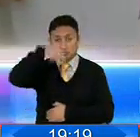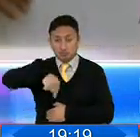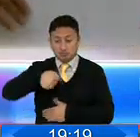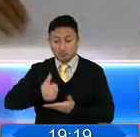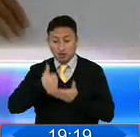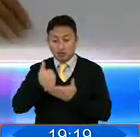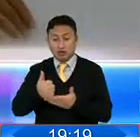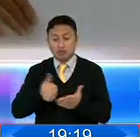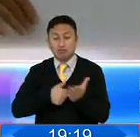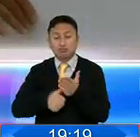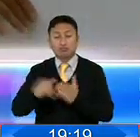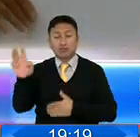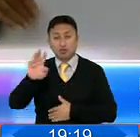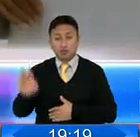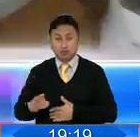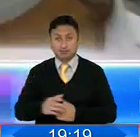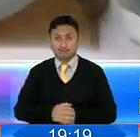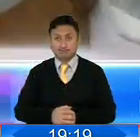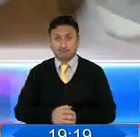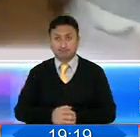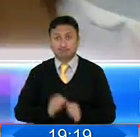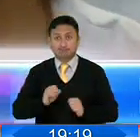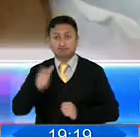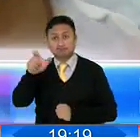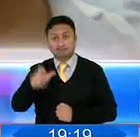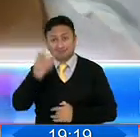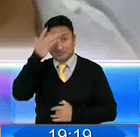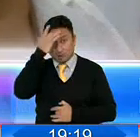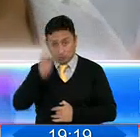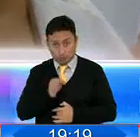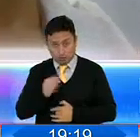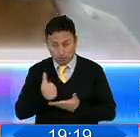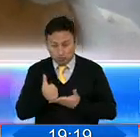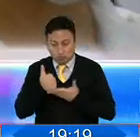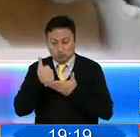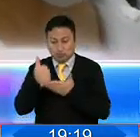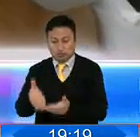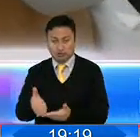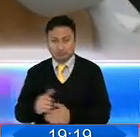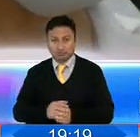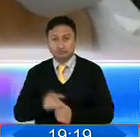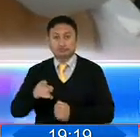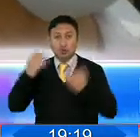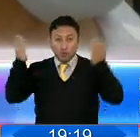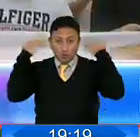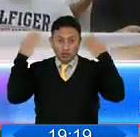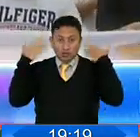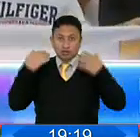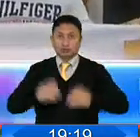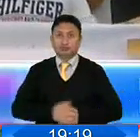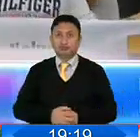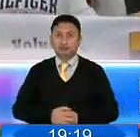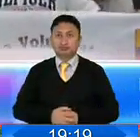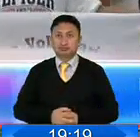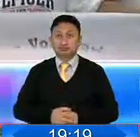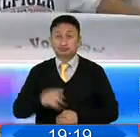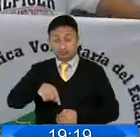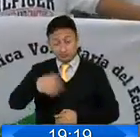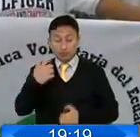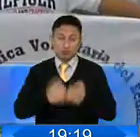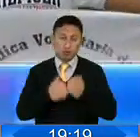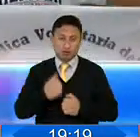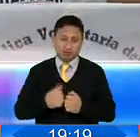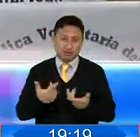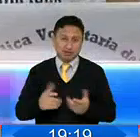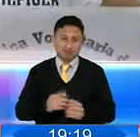y del Ministerio de Salud Pública, atendiendo a pacientes con COVID-19 en la ciudad de Guayaquil. Ese es un problema que avizoramos